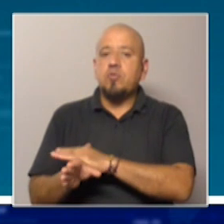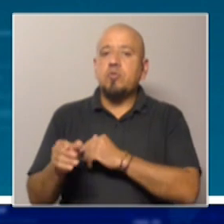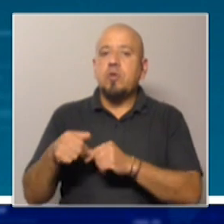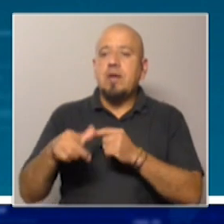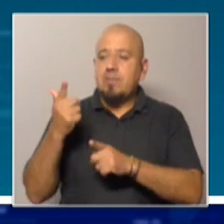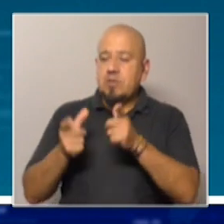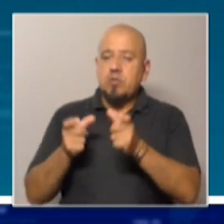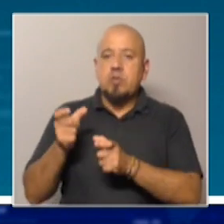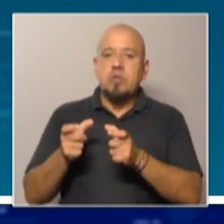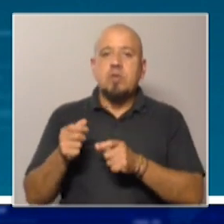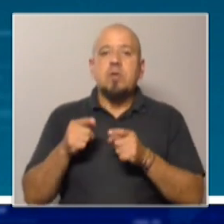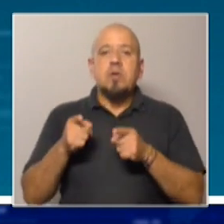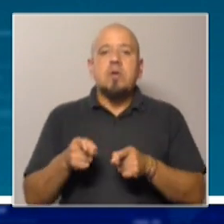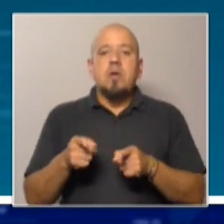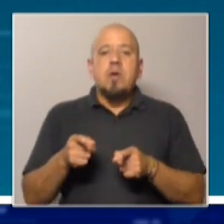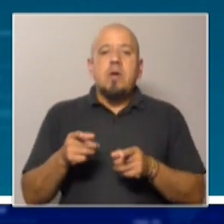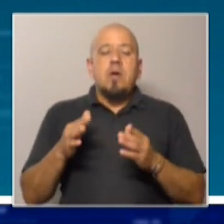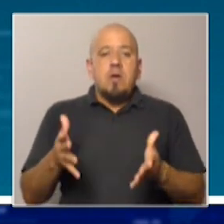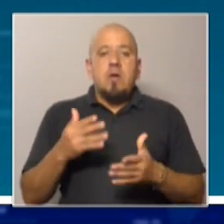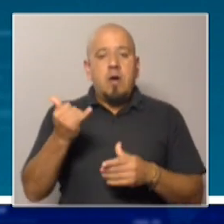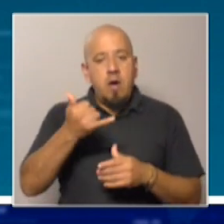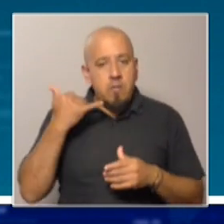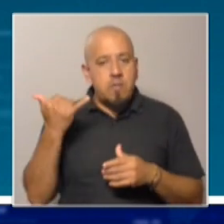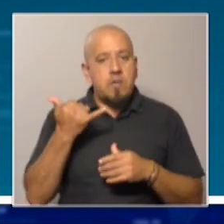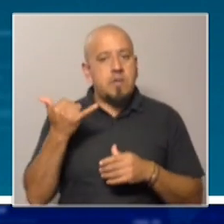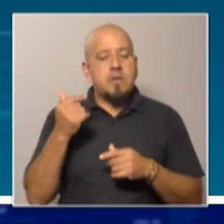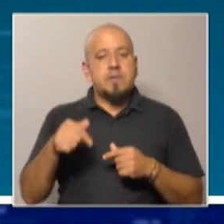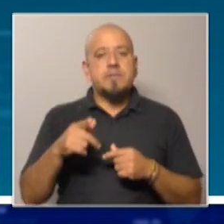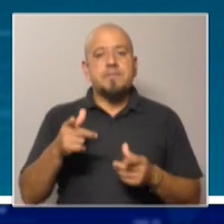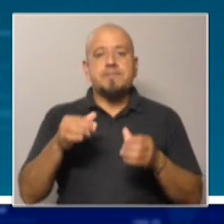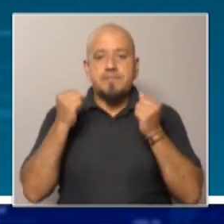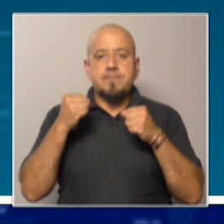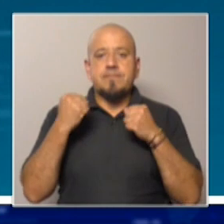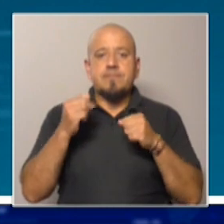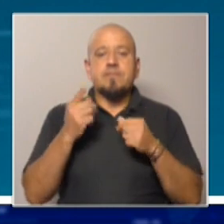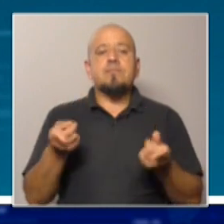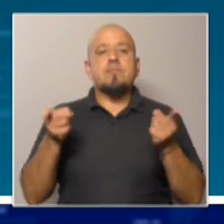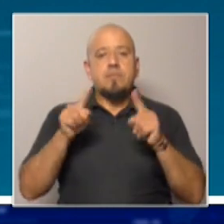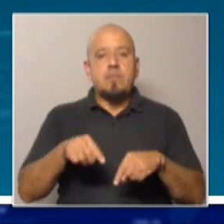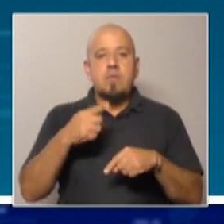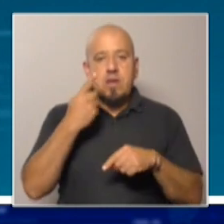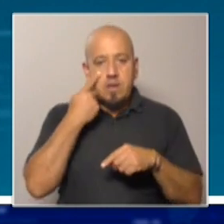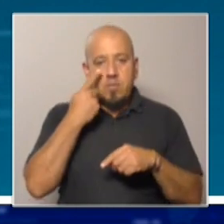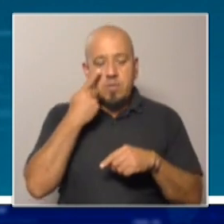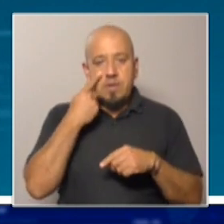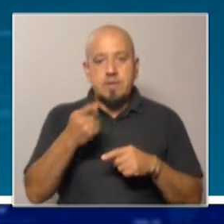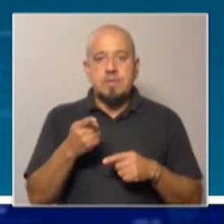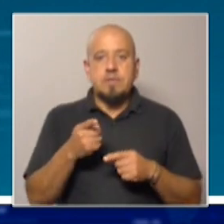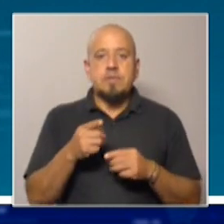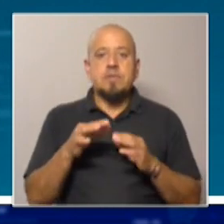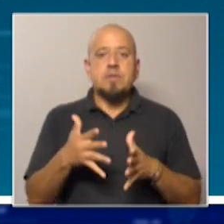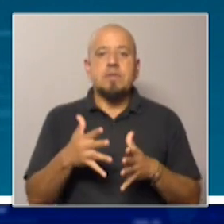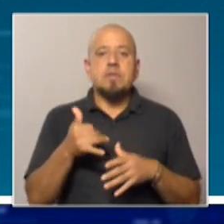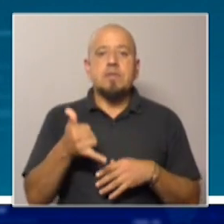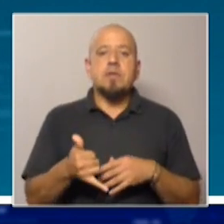a los pacientes. Esto nos llevó mucho tiempo de ensayo, de error, de volver a ensayar y volver, digamos, a